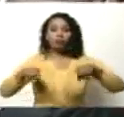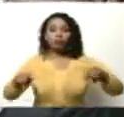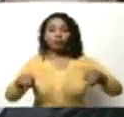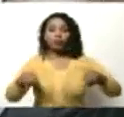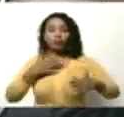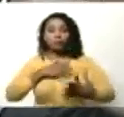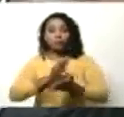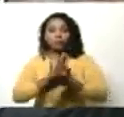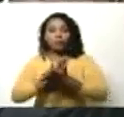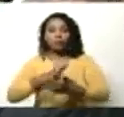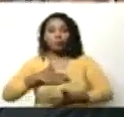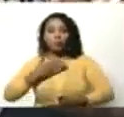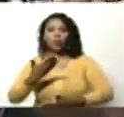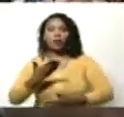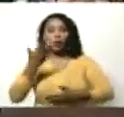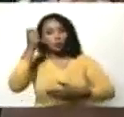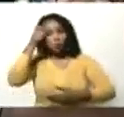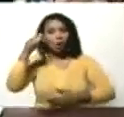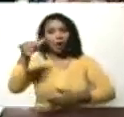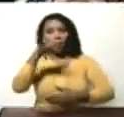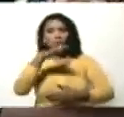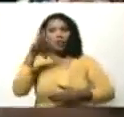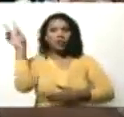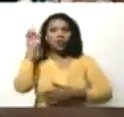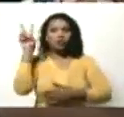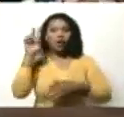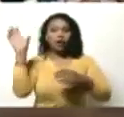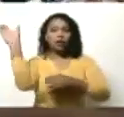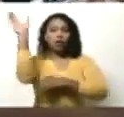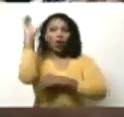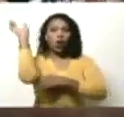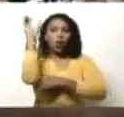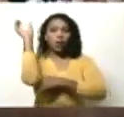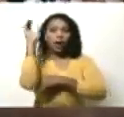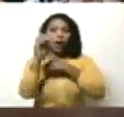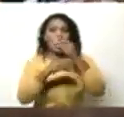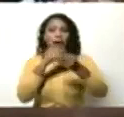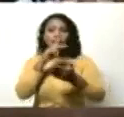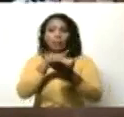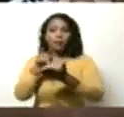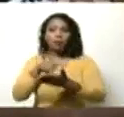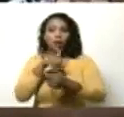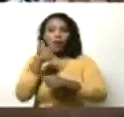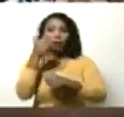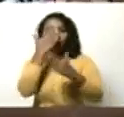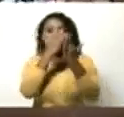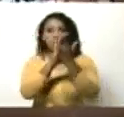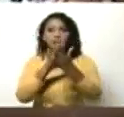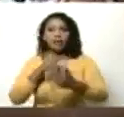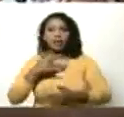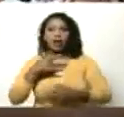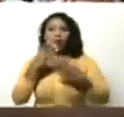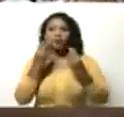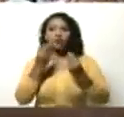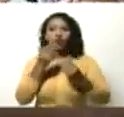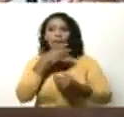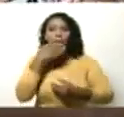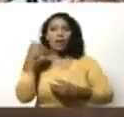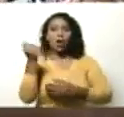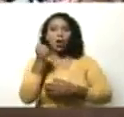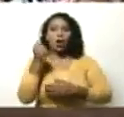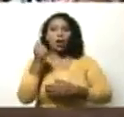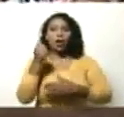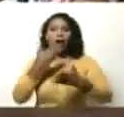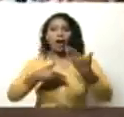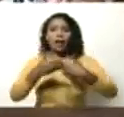dinámica para que puedan los pueblos de Venezuela y de Colombia que hacen vida en esa frontera sentir que es mucho mejor las relaciones